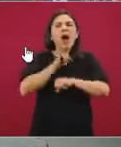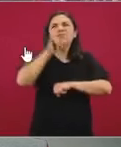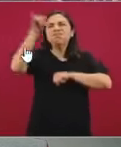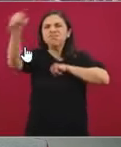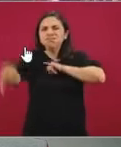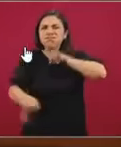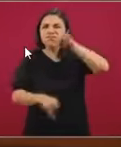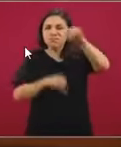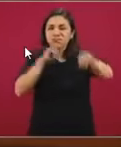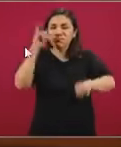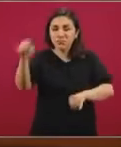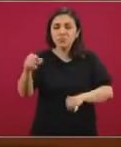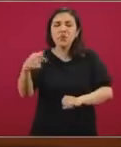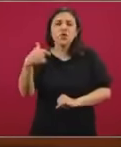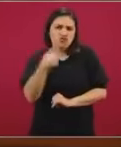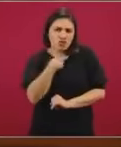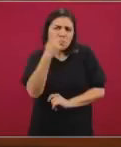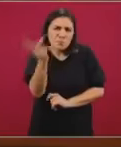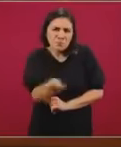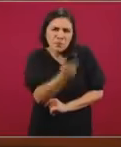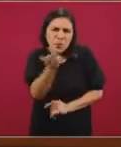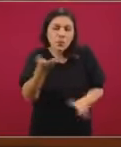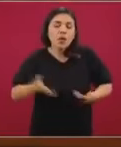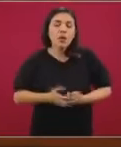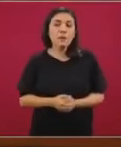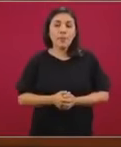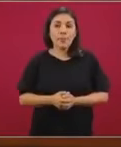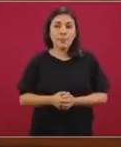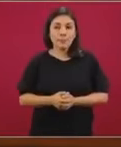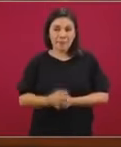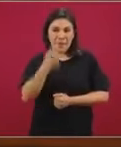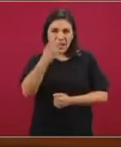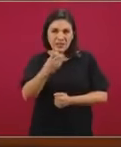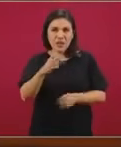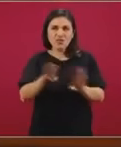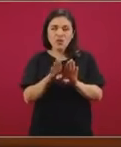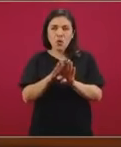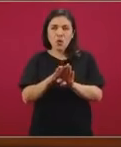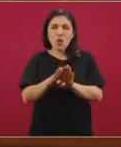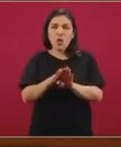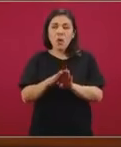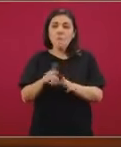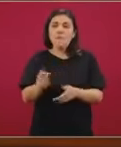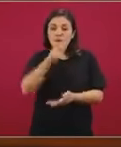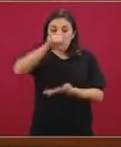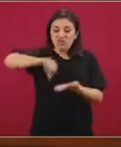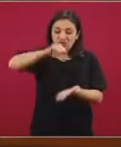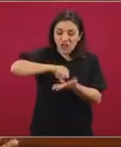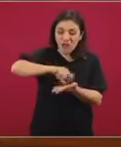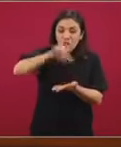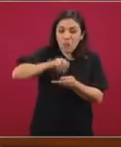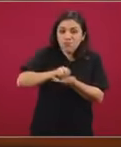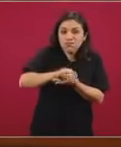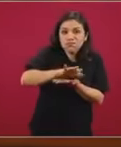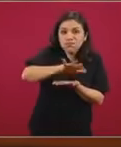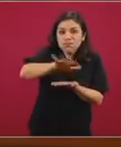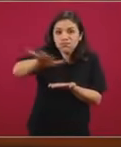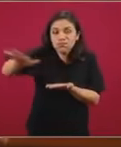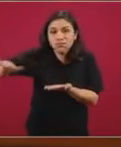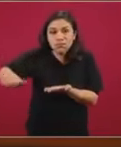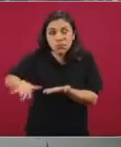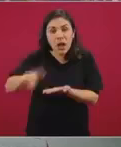alejadas, y mi pregunta es, ¿este efecto de concentración y dispersión fue seguido después de